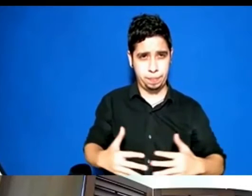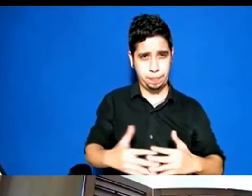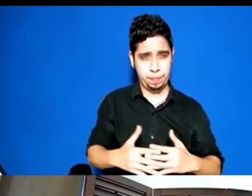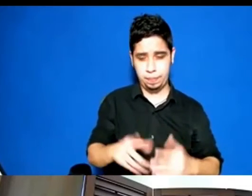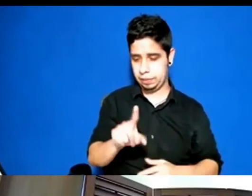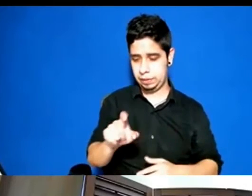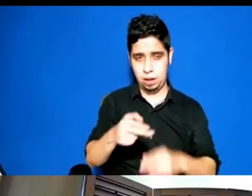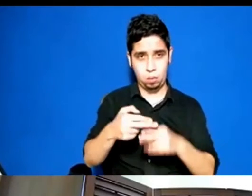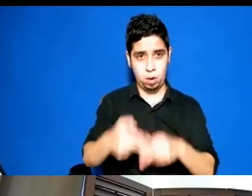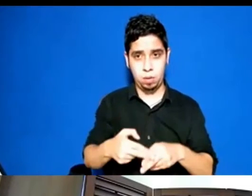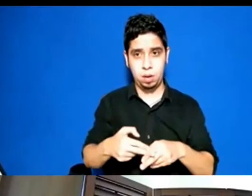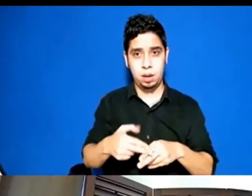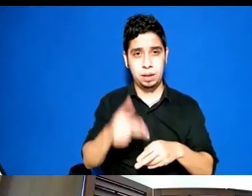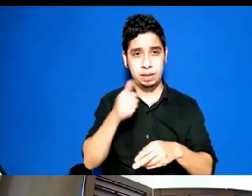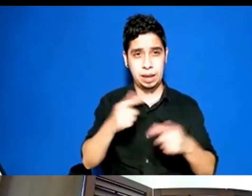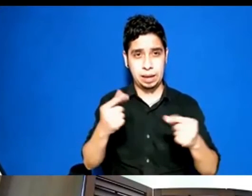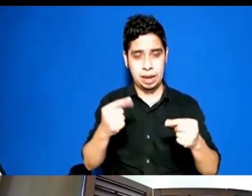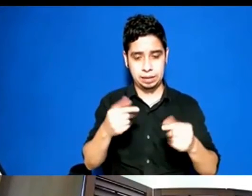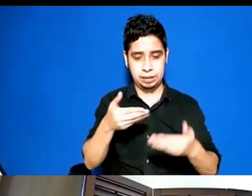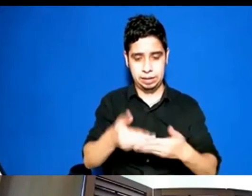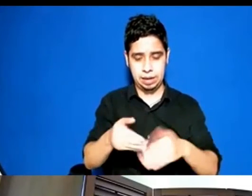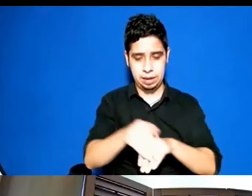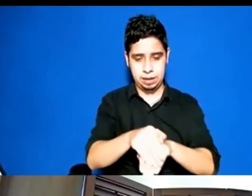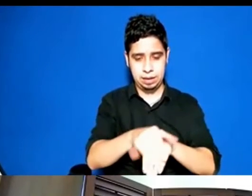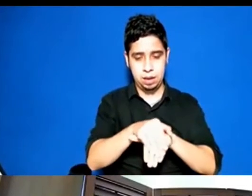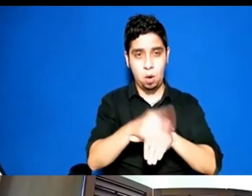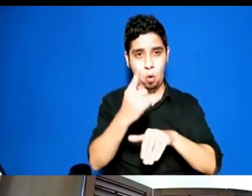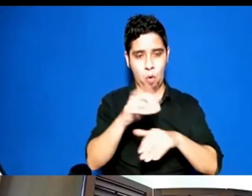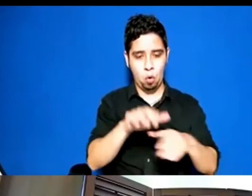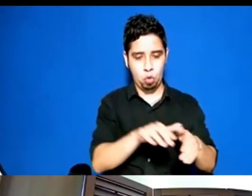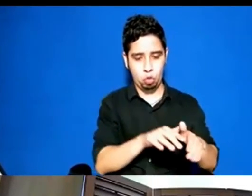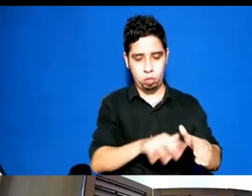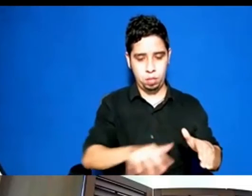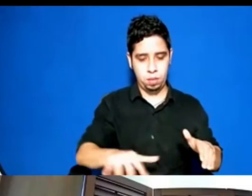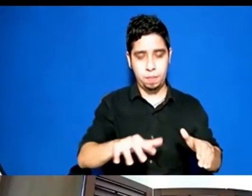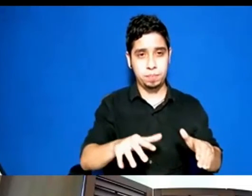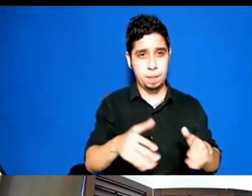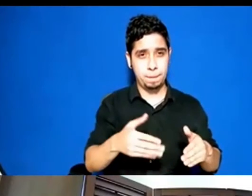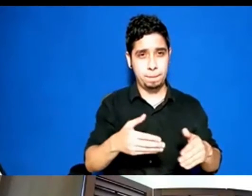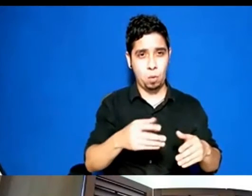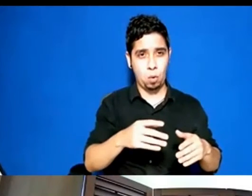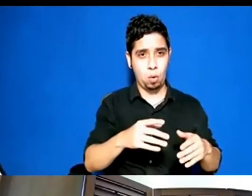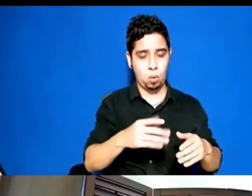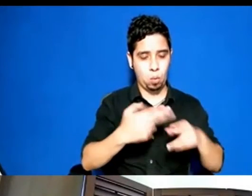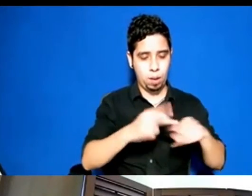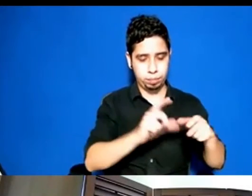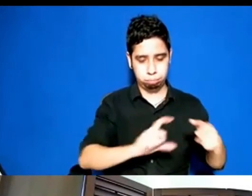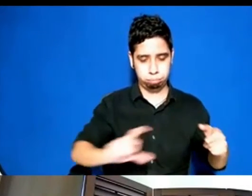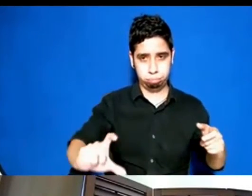ella sale y ella deja un nido y lo tapa y se regresa al mar, pero ella aprovecha el viaje.